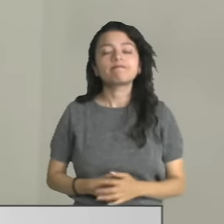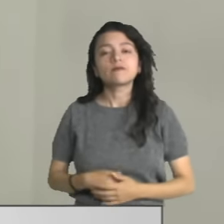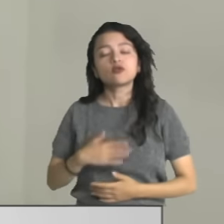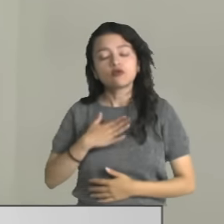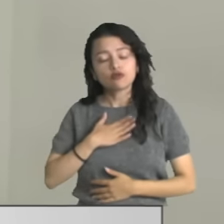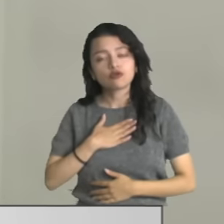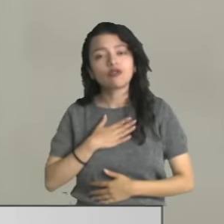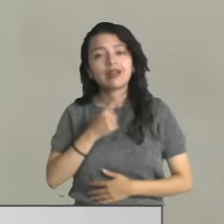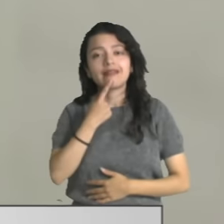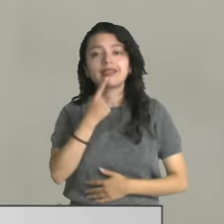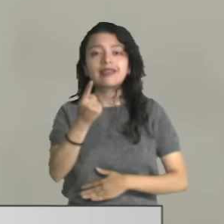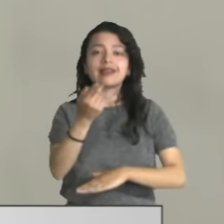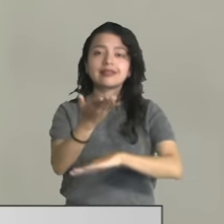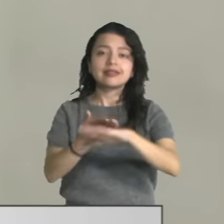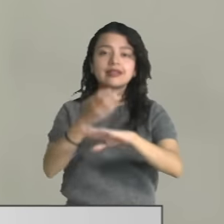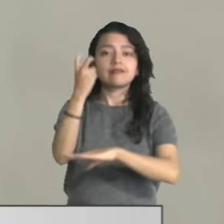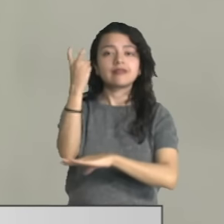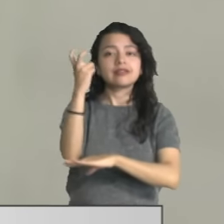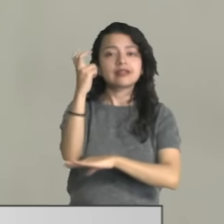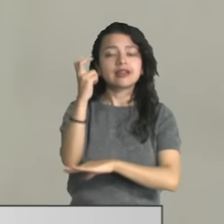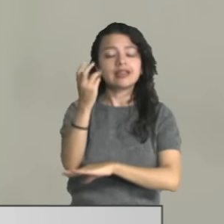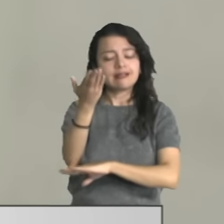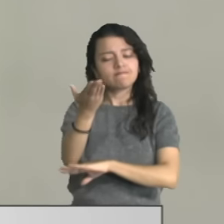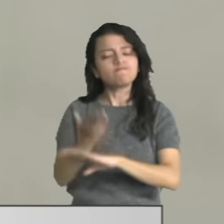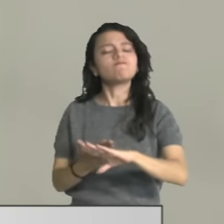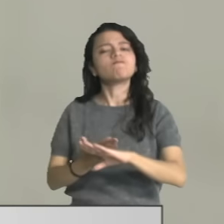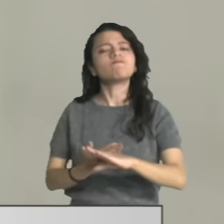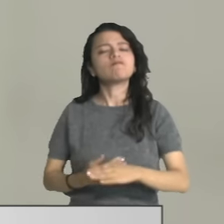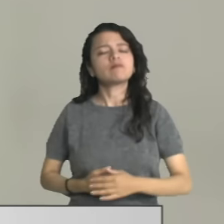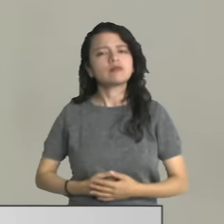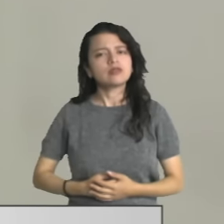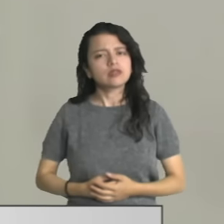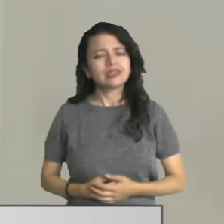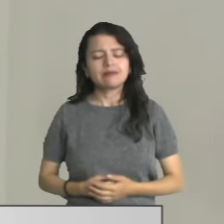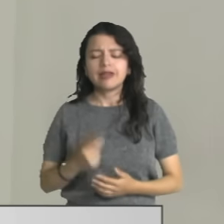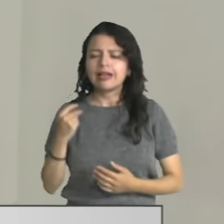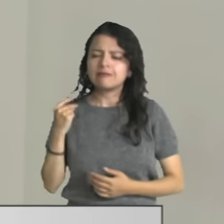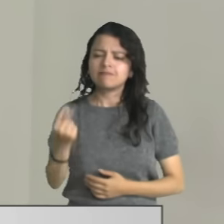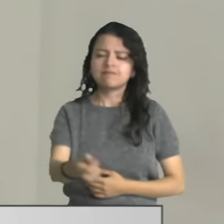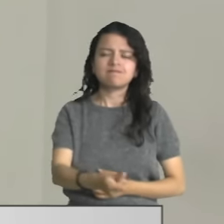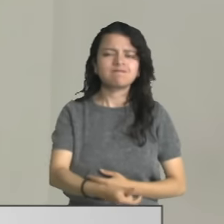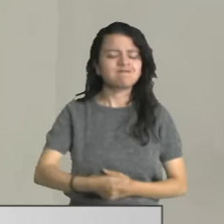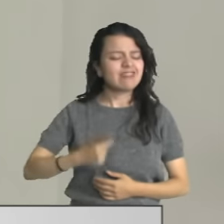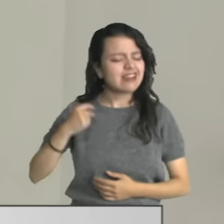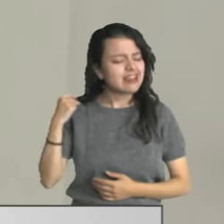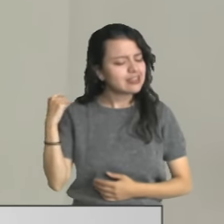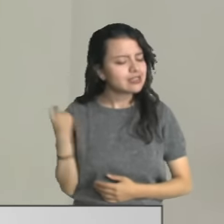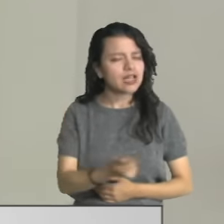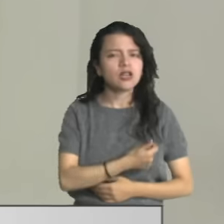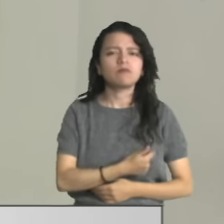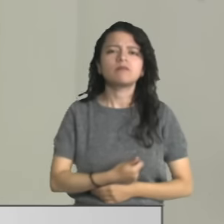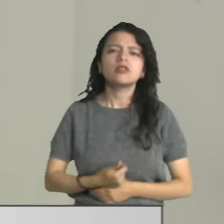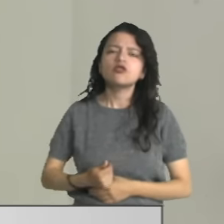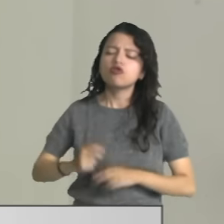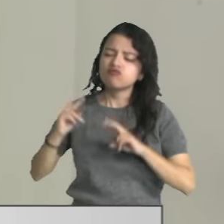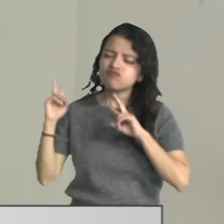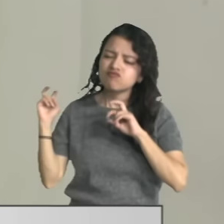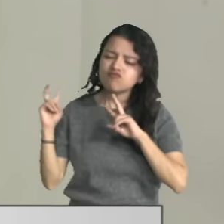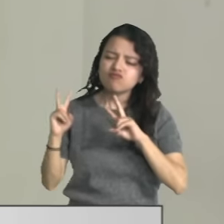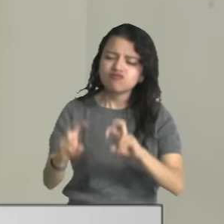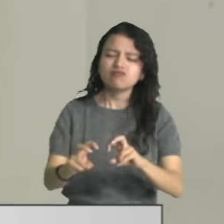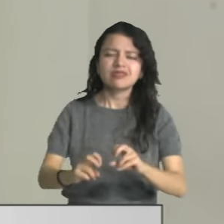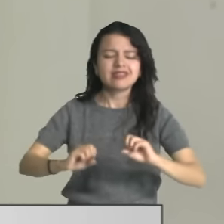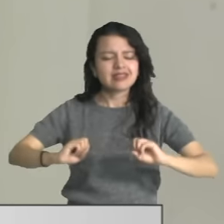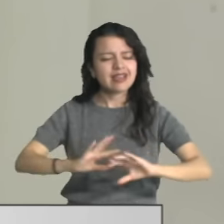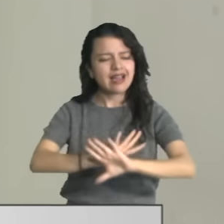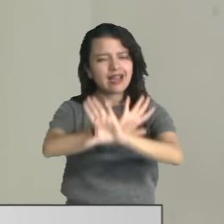manera contundente a la Fiscalía General de la Nación para que en la inmediatez nos lleguen con actos urgentes, se